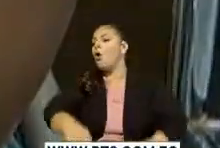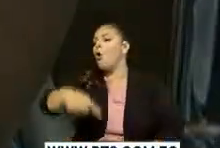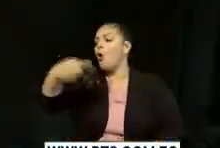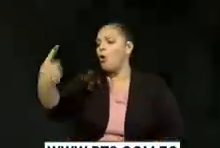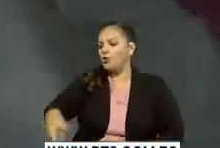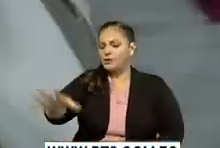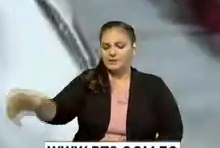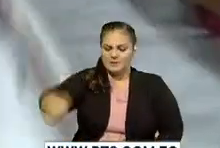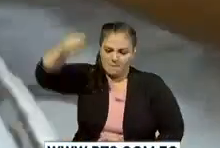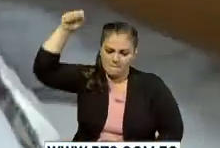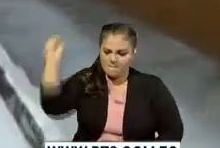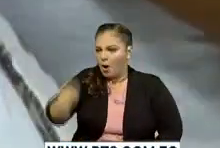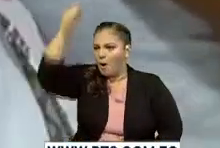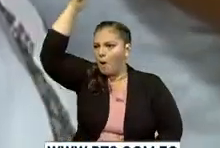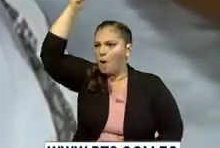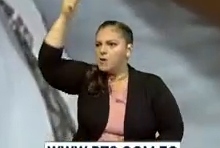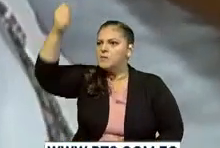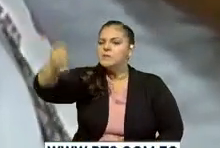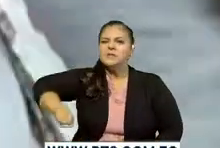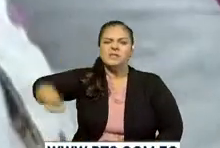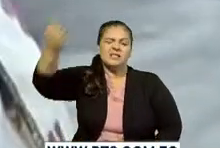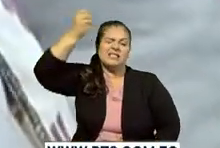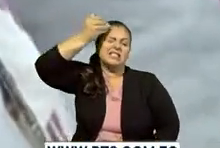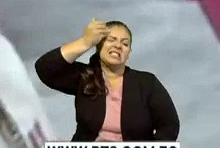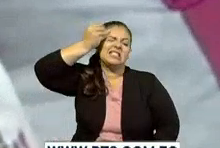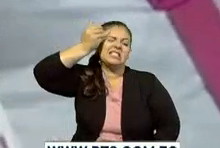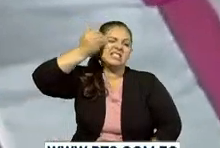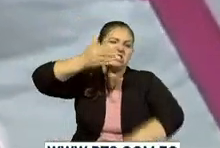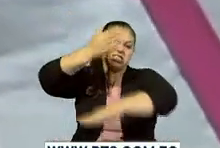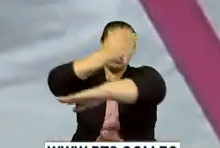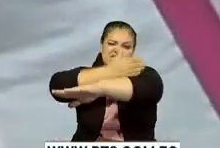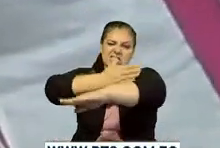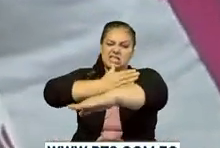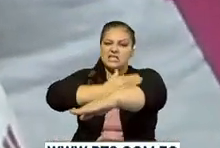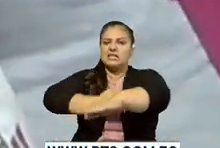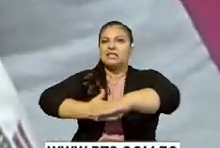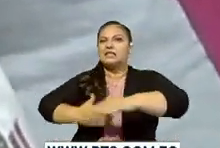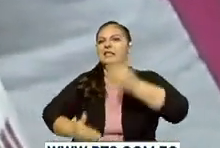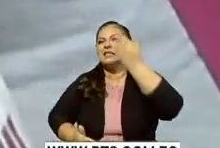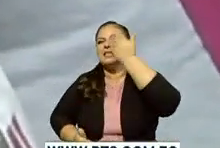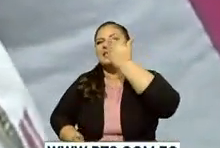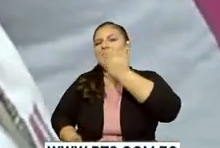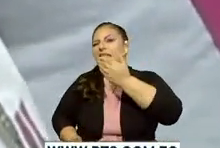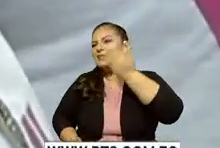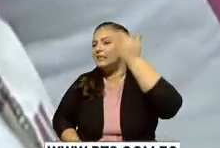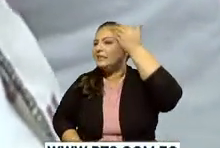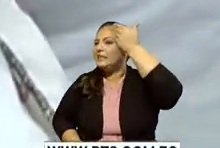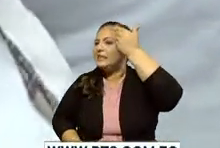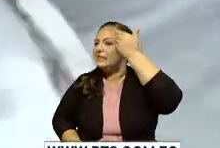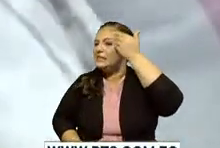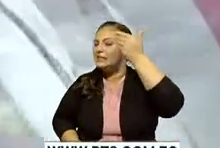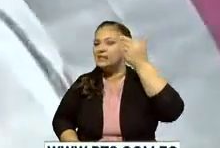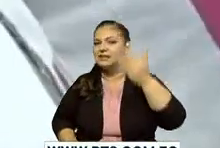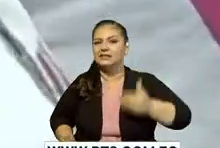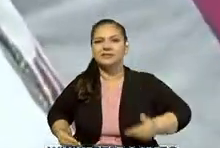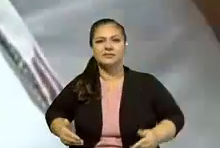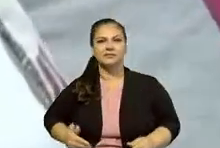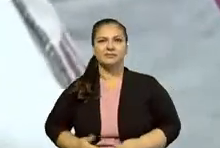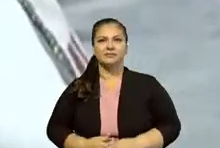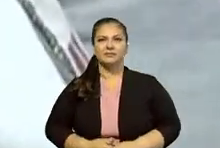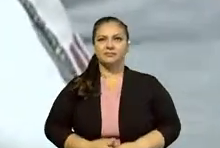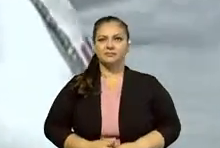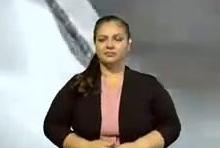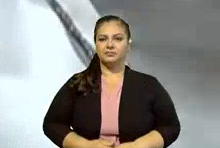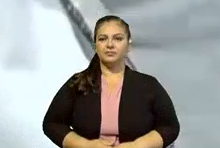estaba llena. Aquí en el brazo, que es profundo, lo que es aquí en la cabeza y acá. Aquí en la frente y acá. O sea, más